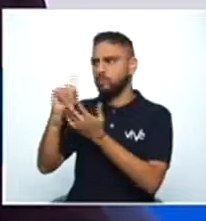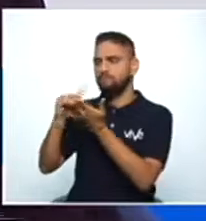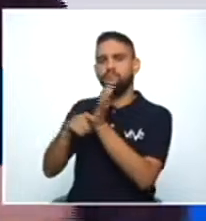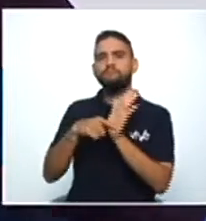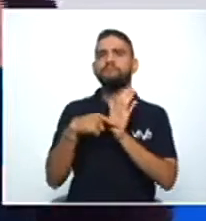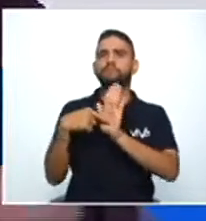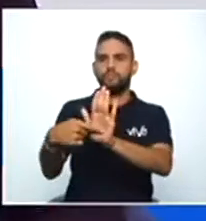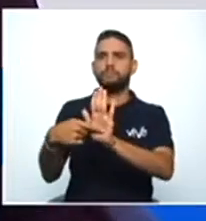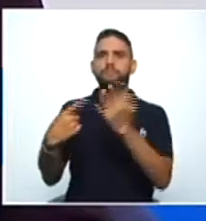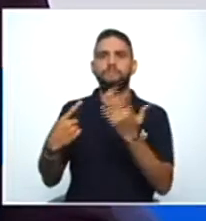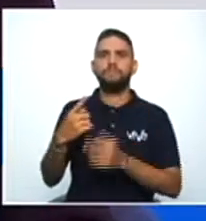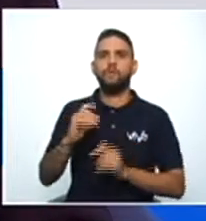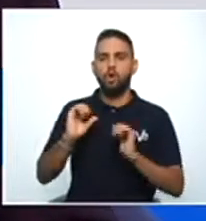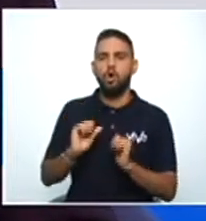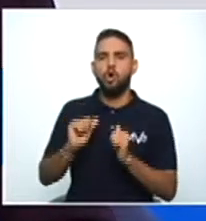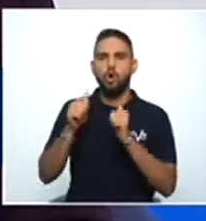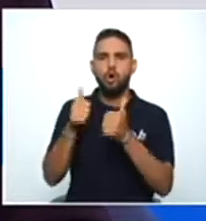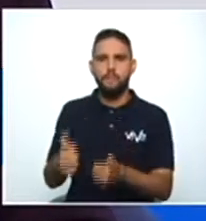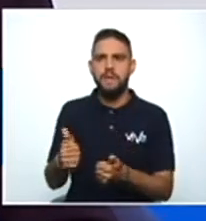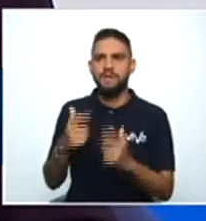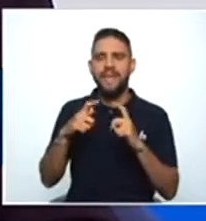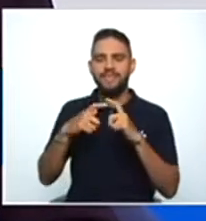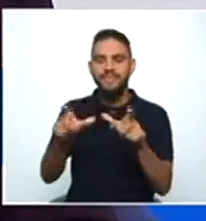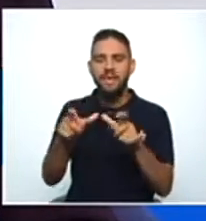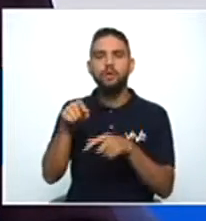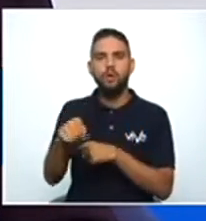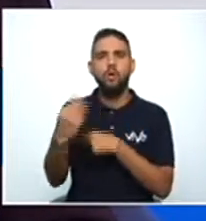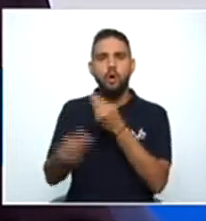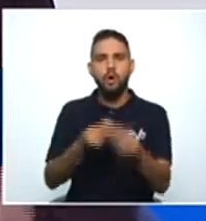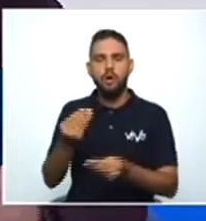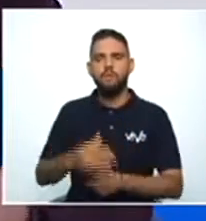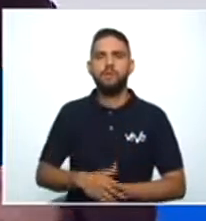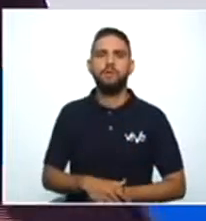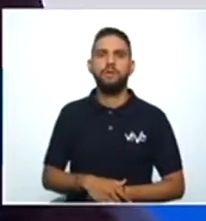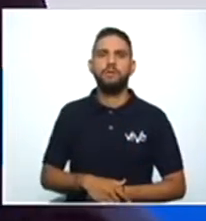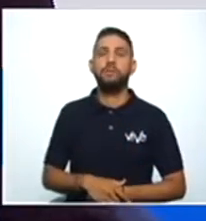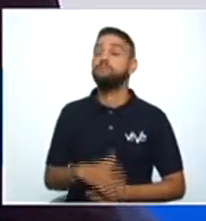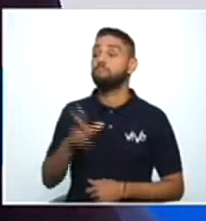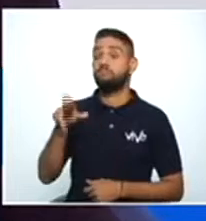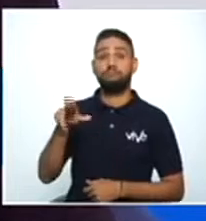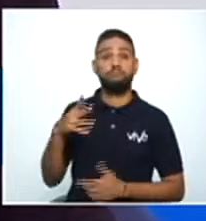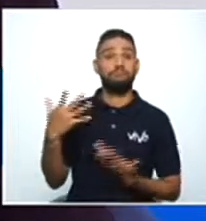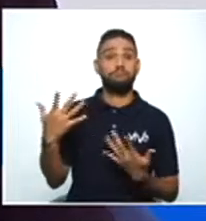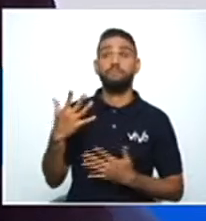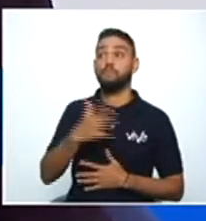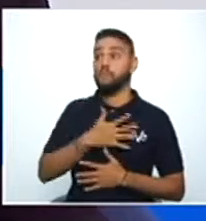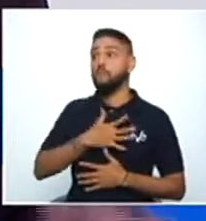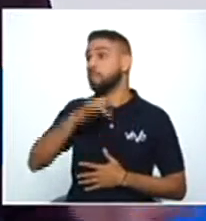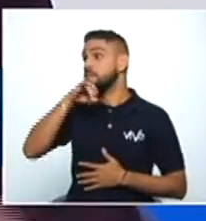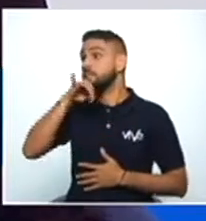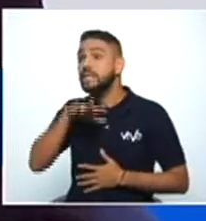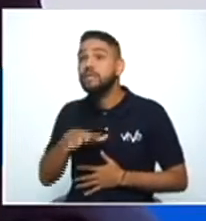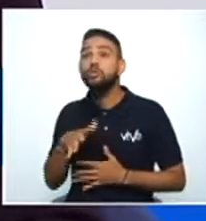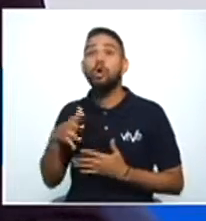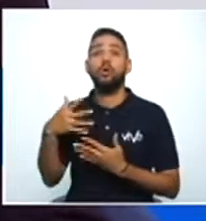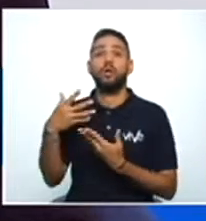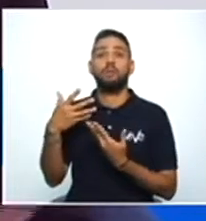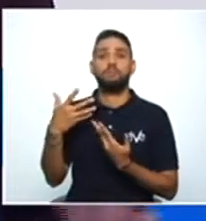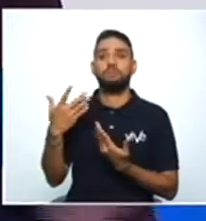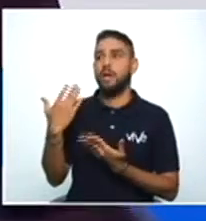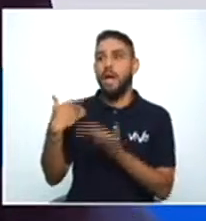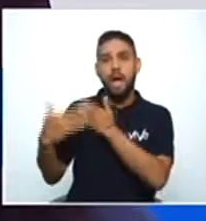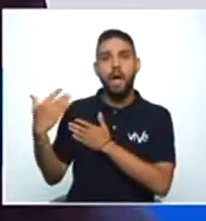ese sentido para eso se crea esta plataforma discográfica sin duda alguna es un hecho inédito e incluso el punto de vista histórico cuando hacemos referencia quizás lo